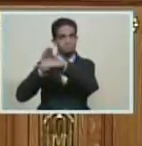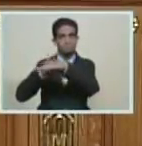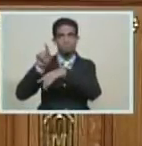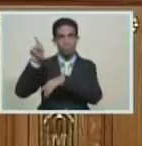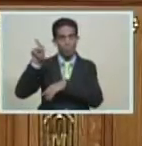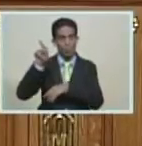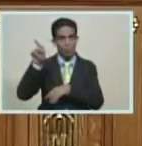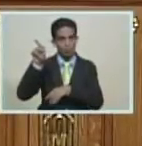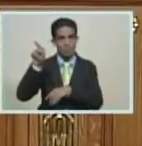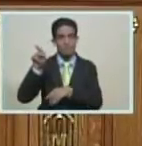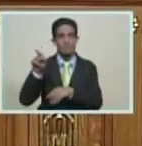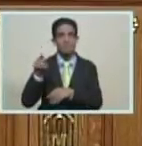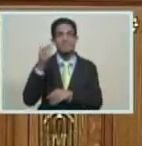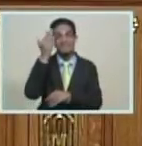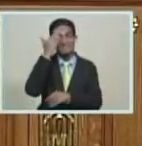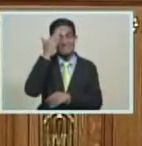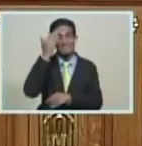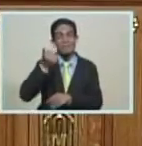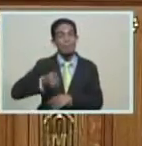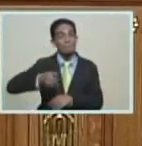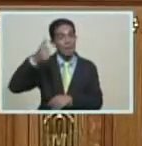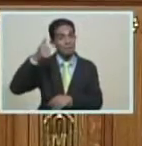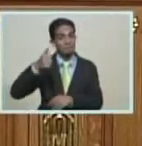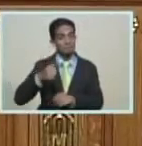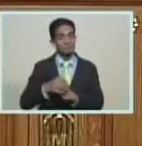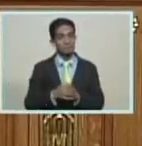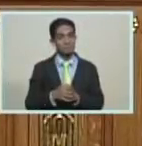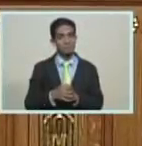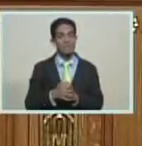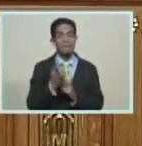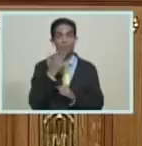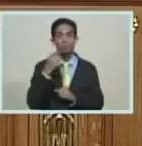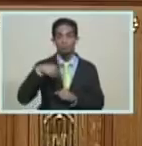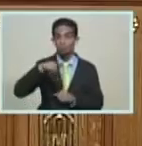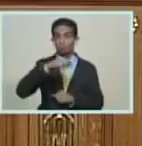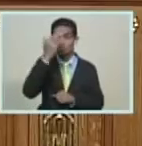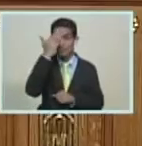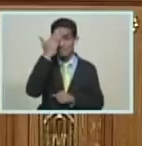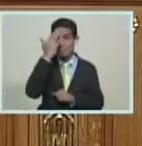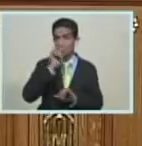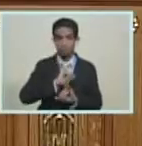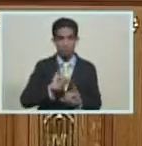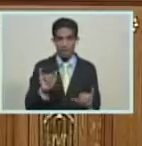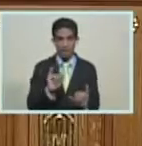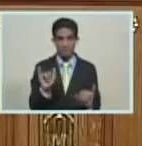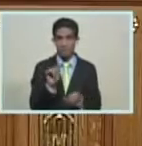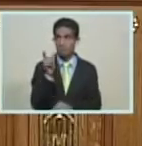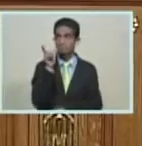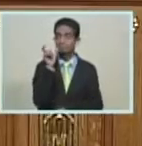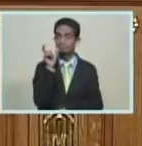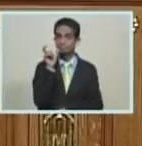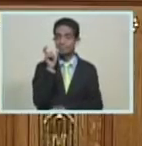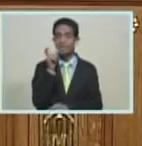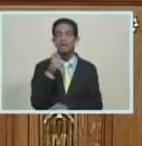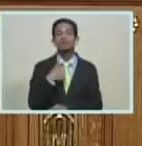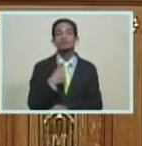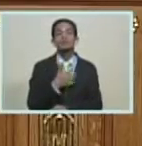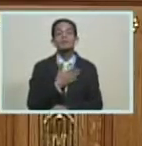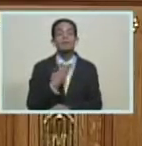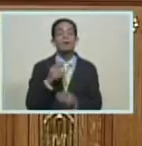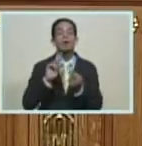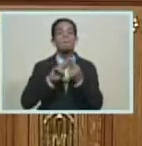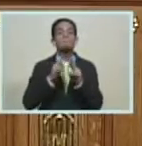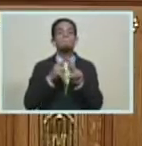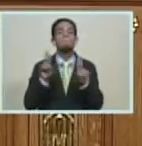planes. Sabemos más de lo que decimos y sabemos más de lo que ellos creen. Yo lo que quiero es paz.